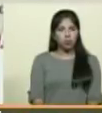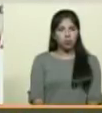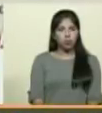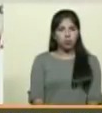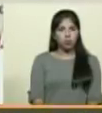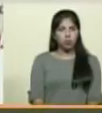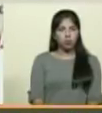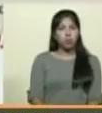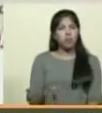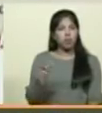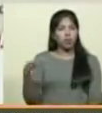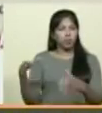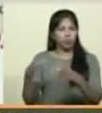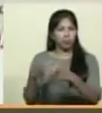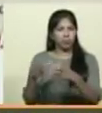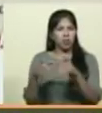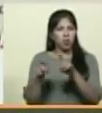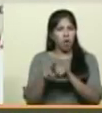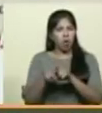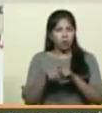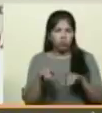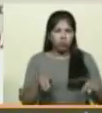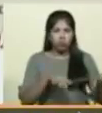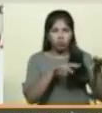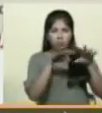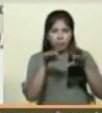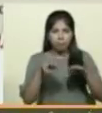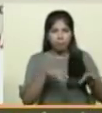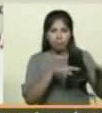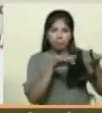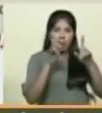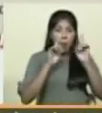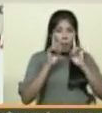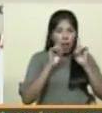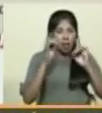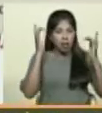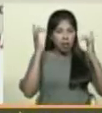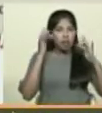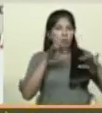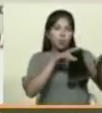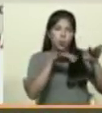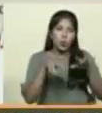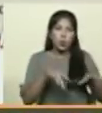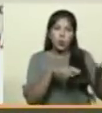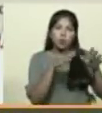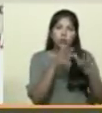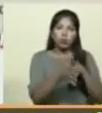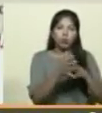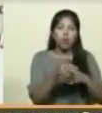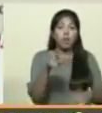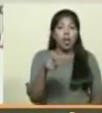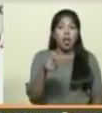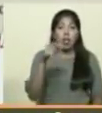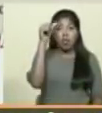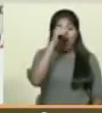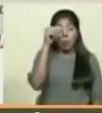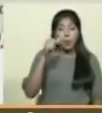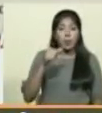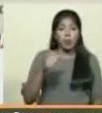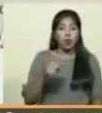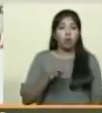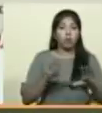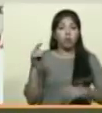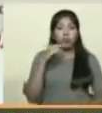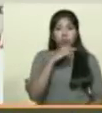Han manipulado sobre un hecho conocido por todos y todas. Para la elección de este domingo se han